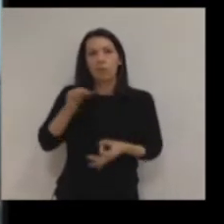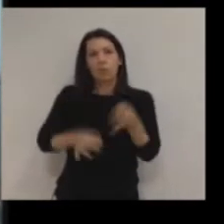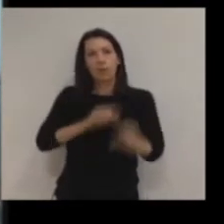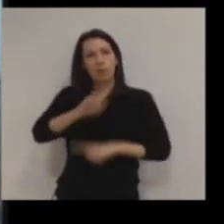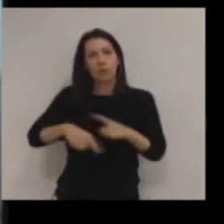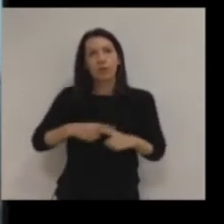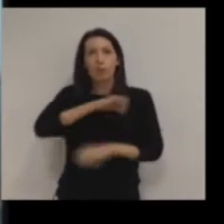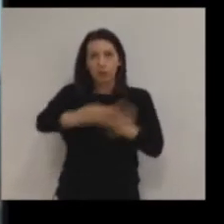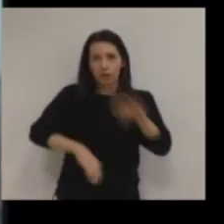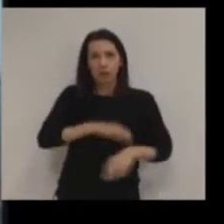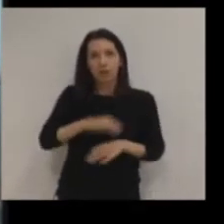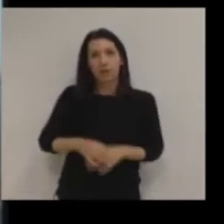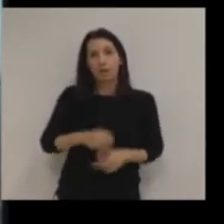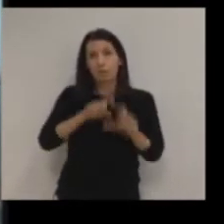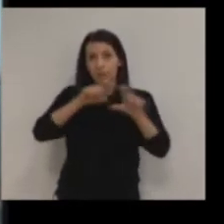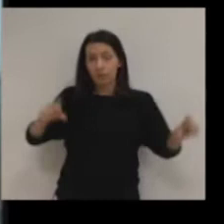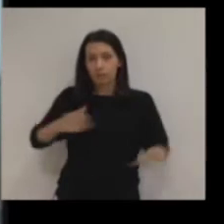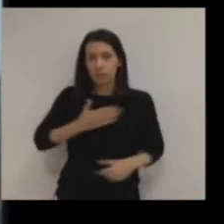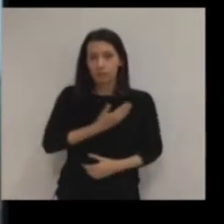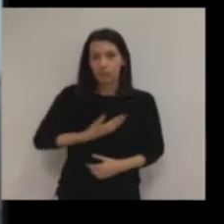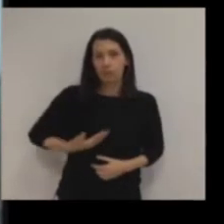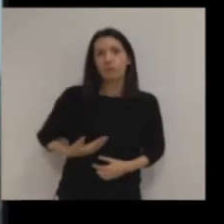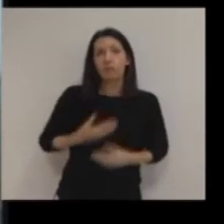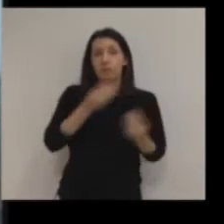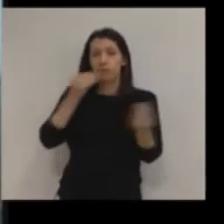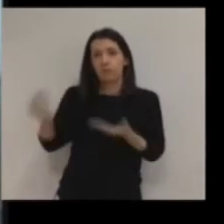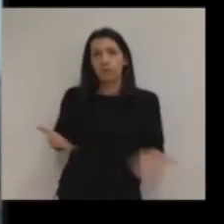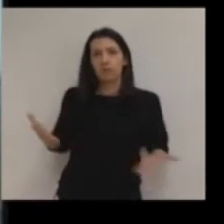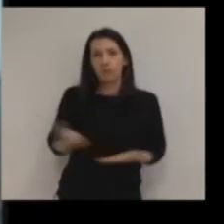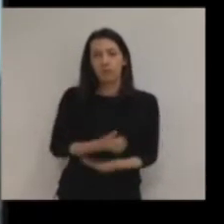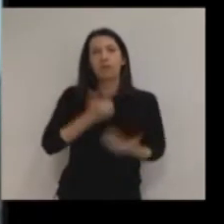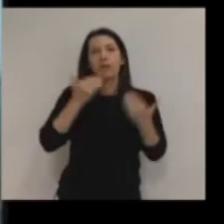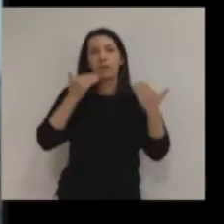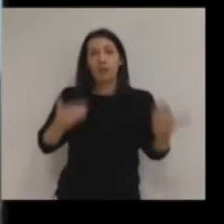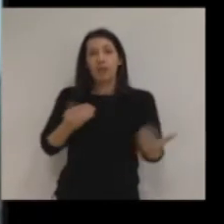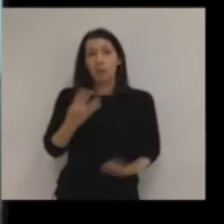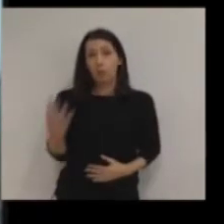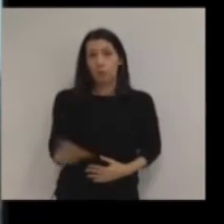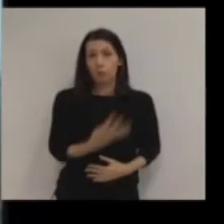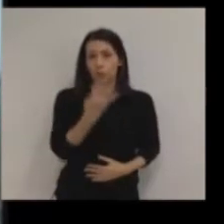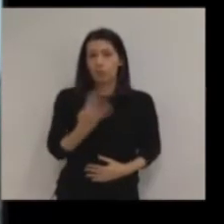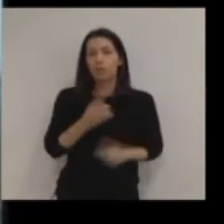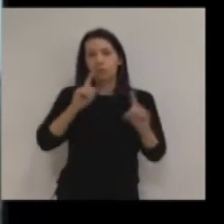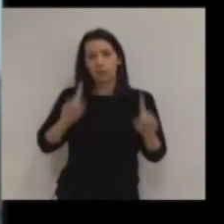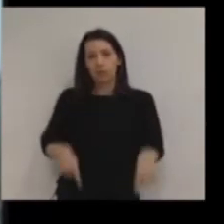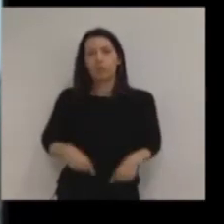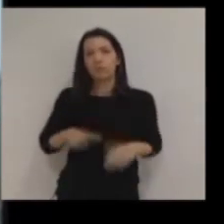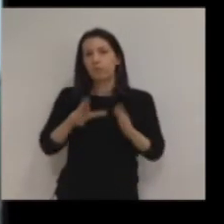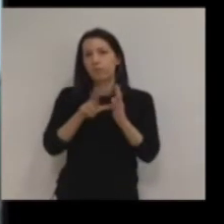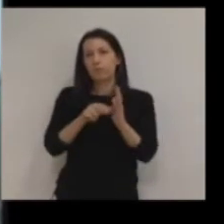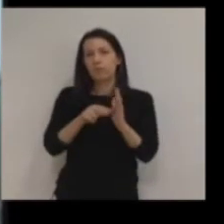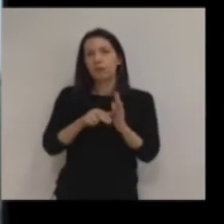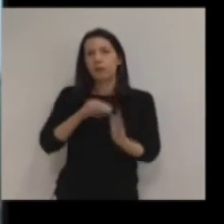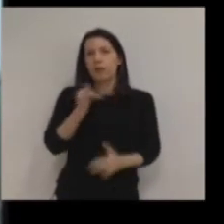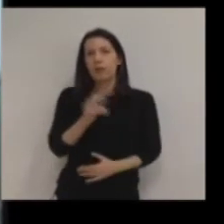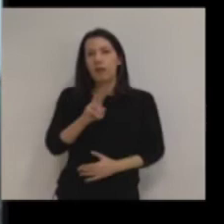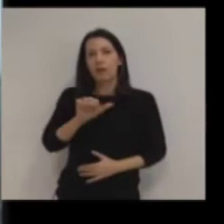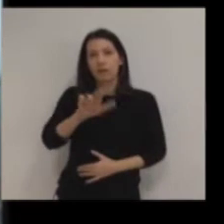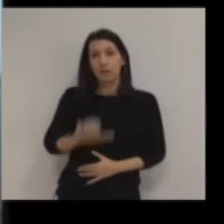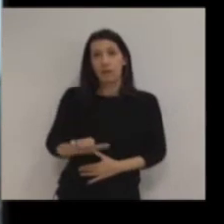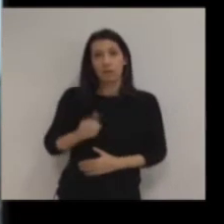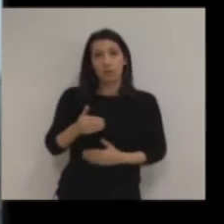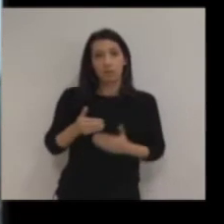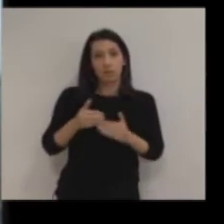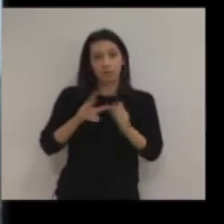corporativa. Bienvenidos a todos, muchísimas gracias a los cuatro, se los daré también a Javier en el momento